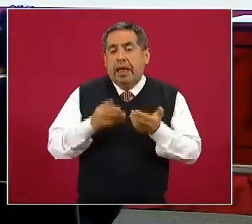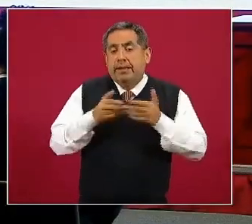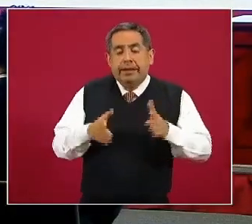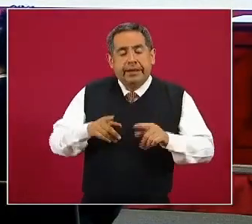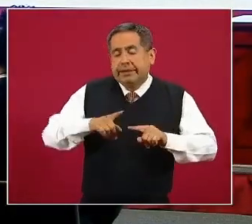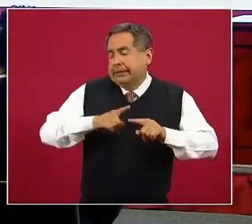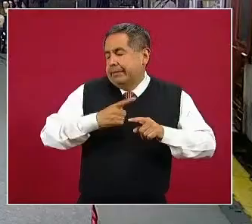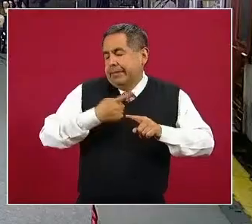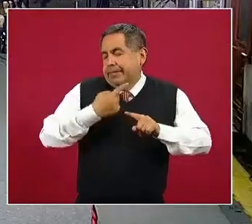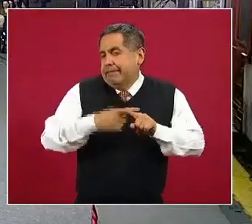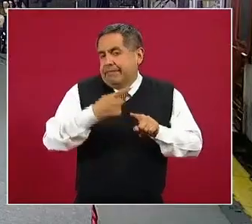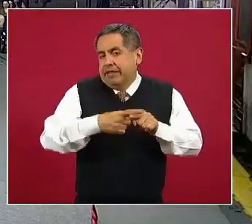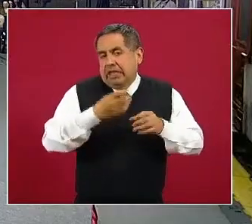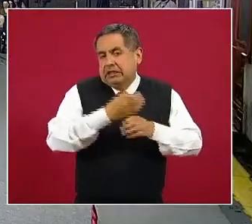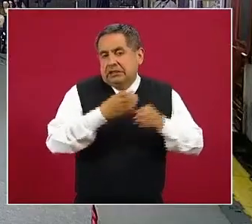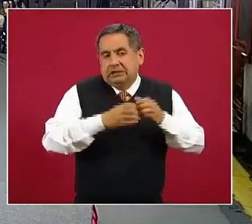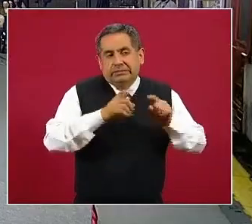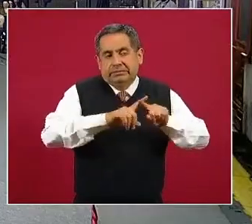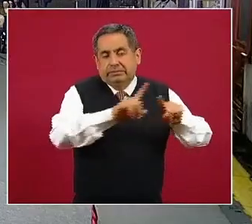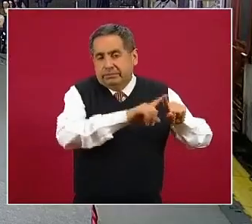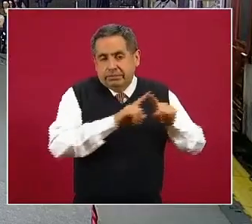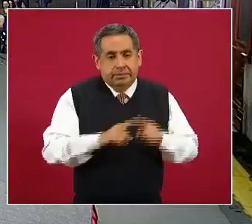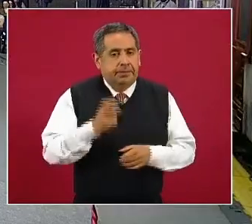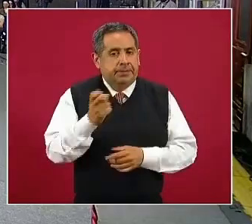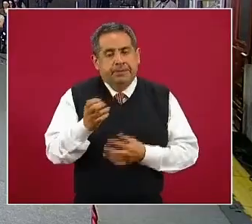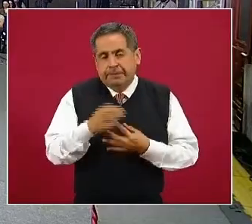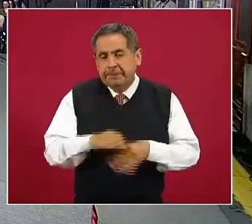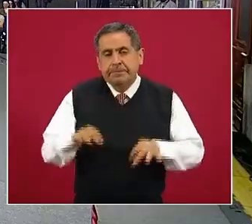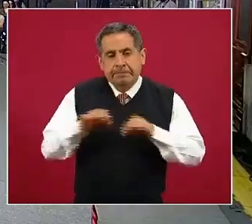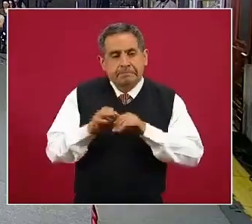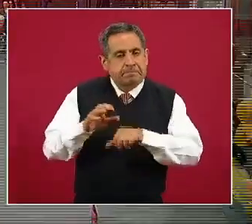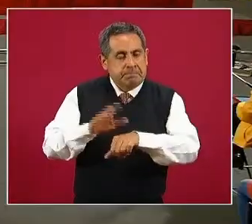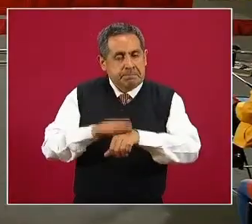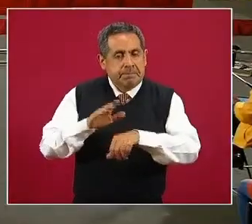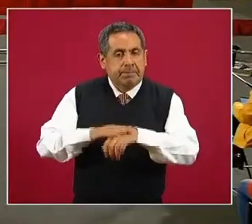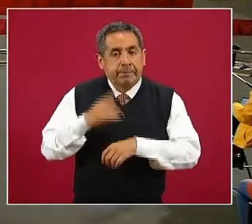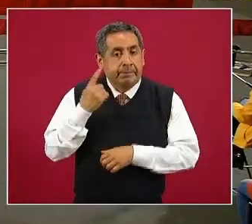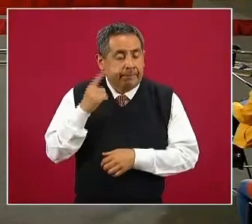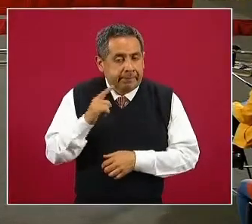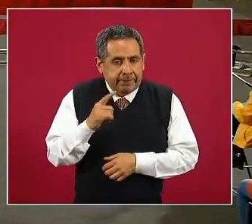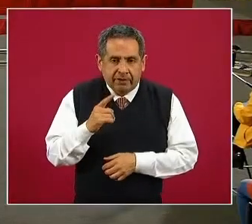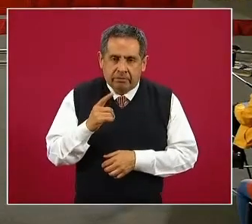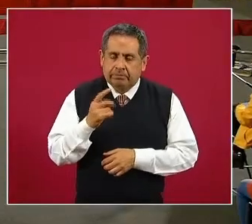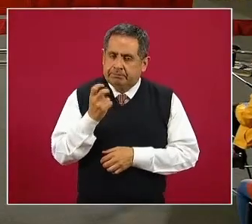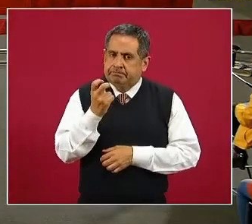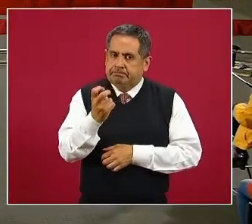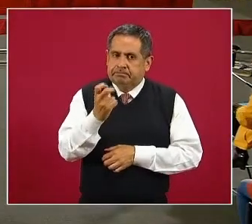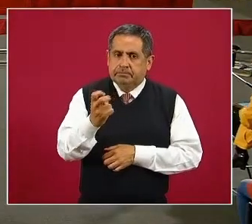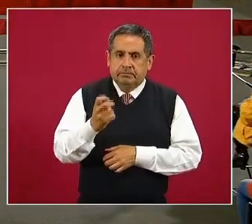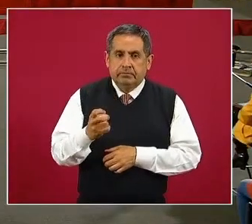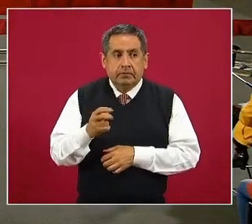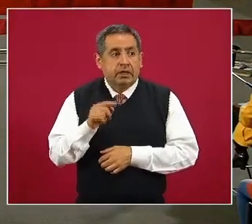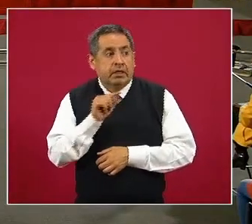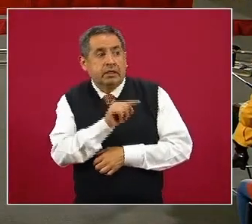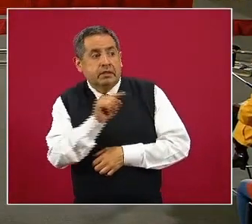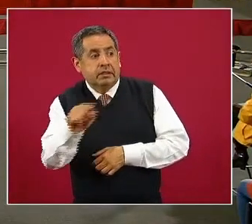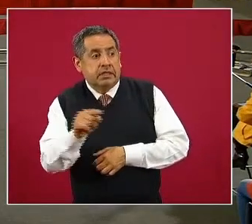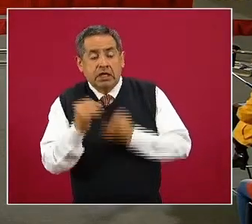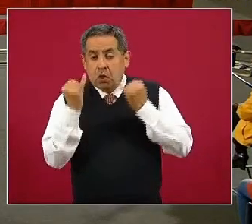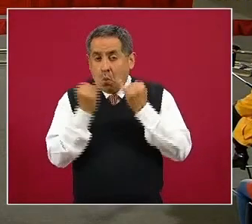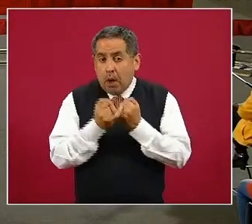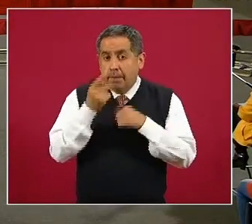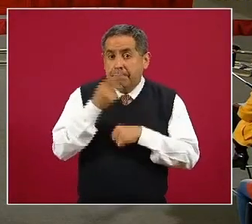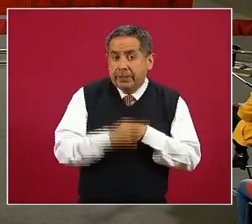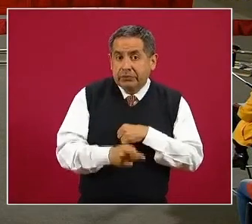público o en el espacio social. Y esto es muy importante porque precisamente el nivel de riesgo va